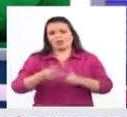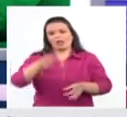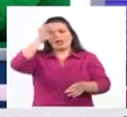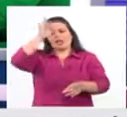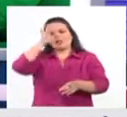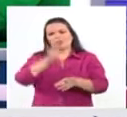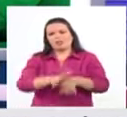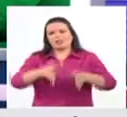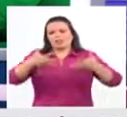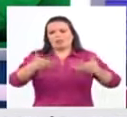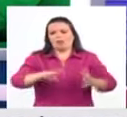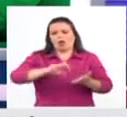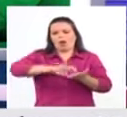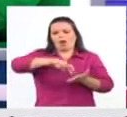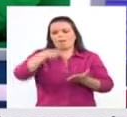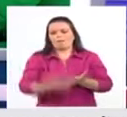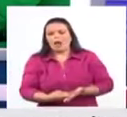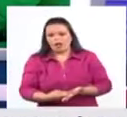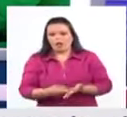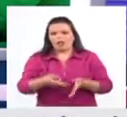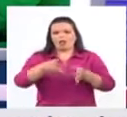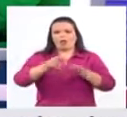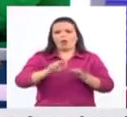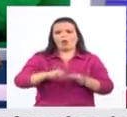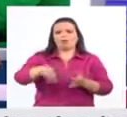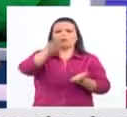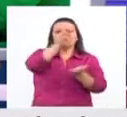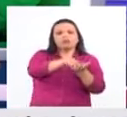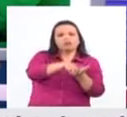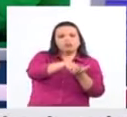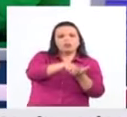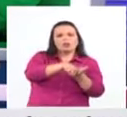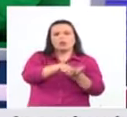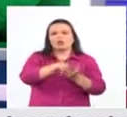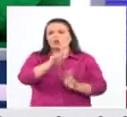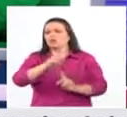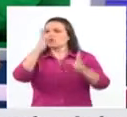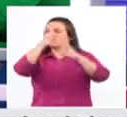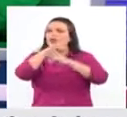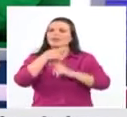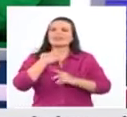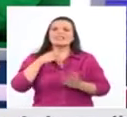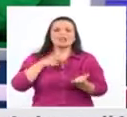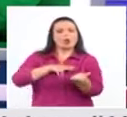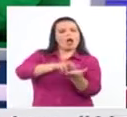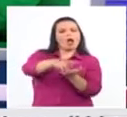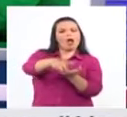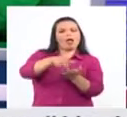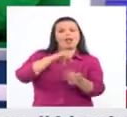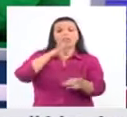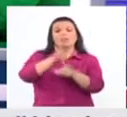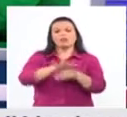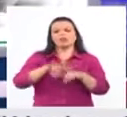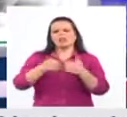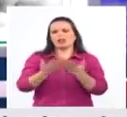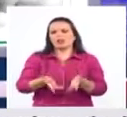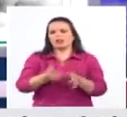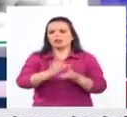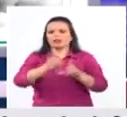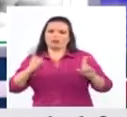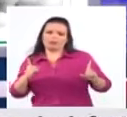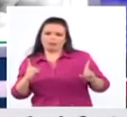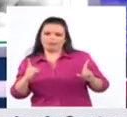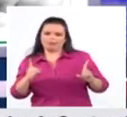la caída, a no quererse desplazar, a aislarse, y entonces eso es algo que hay que tener en cuenta. ¿Qué hacer?